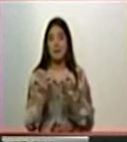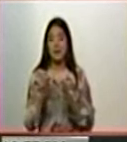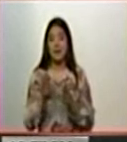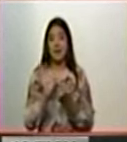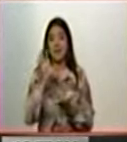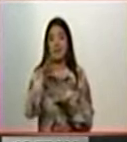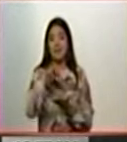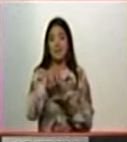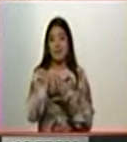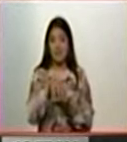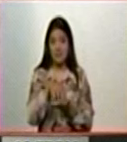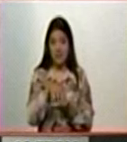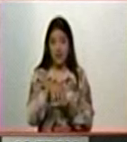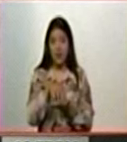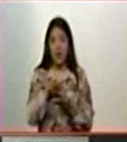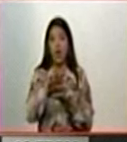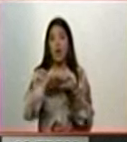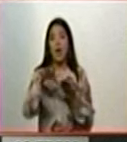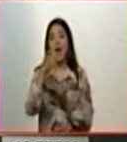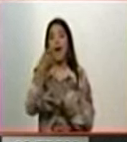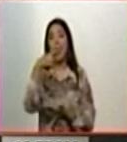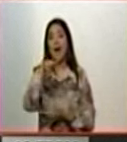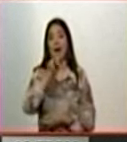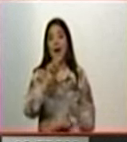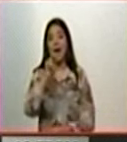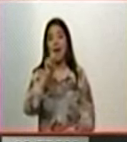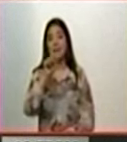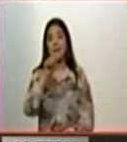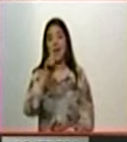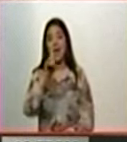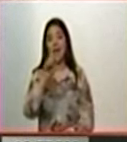de Estado de Grenada, honorable señor Denis Moncada, compañero de